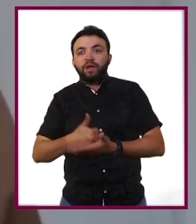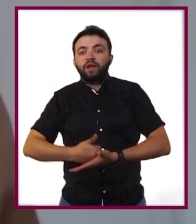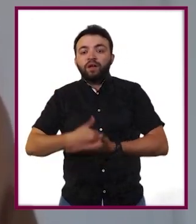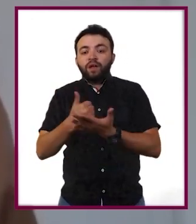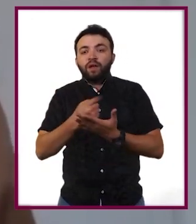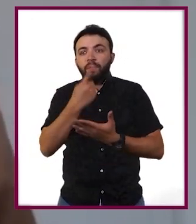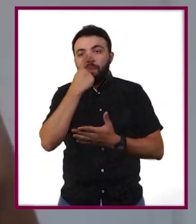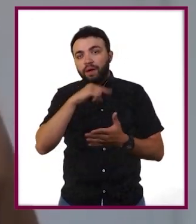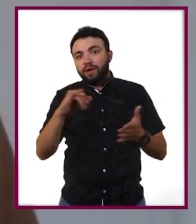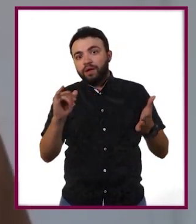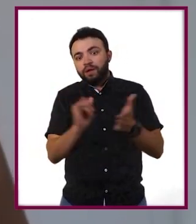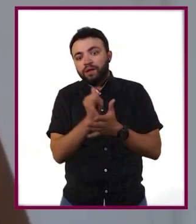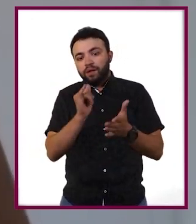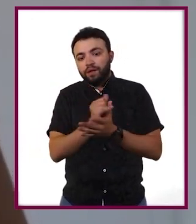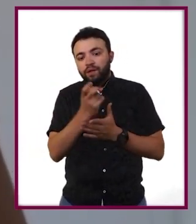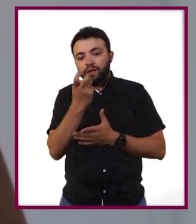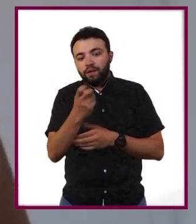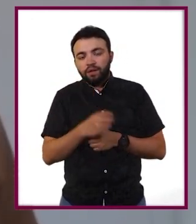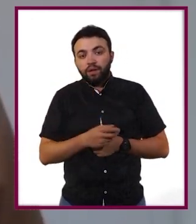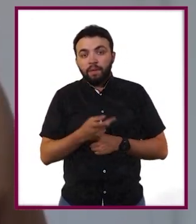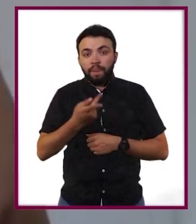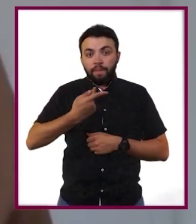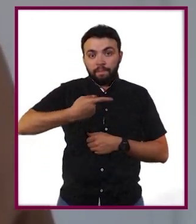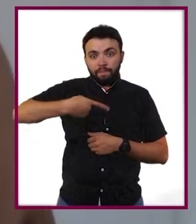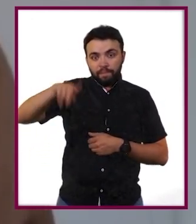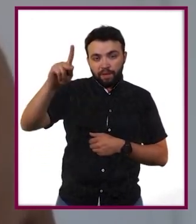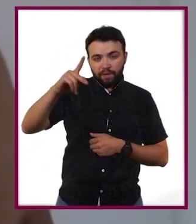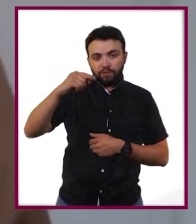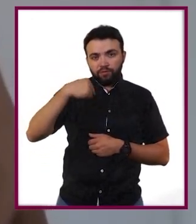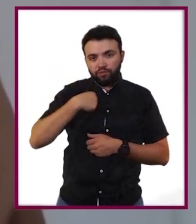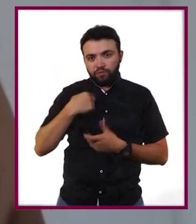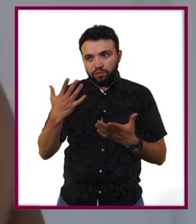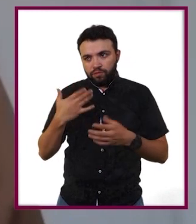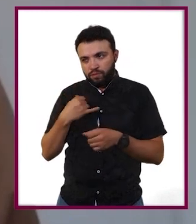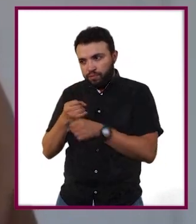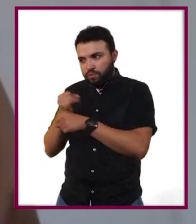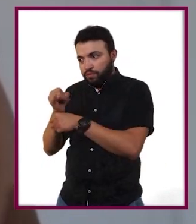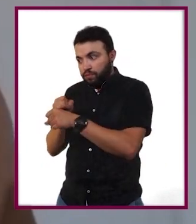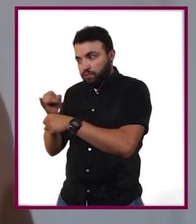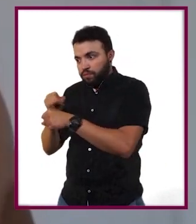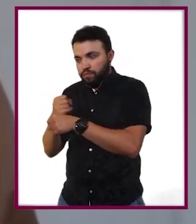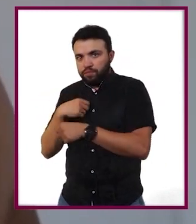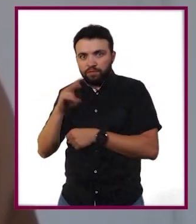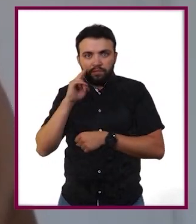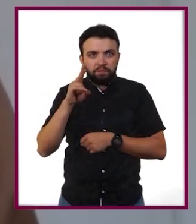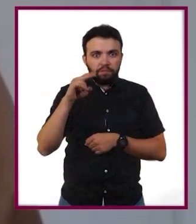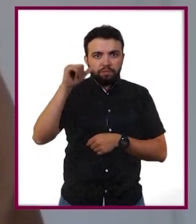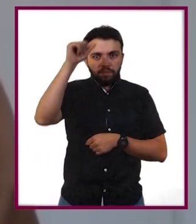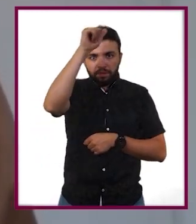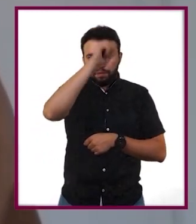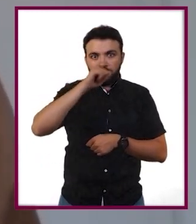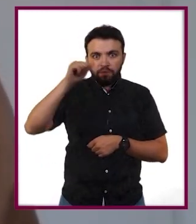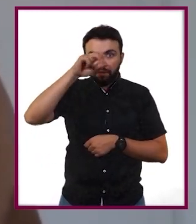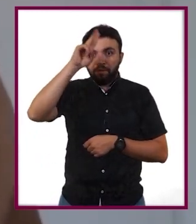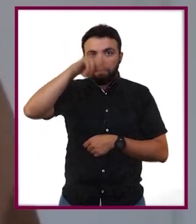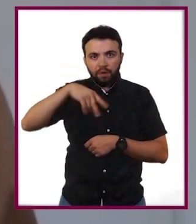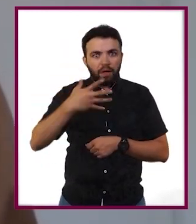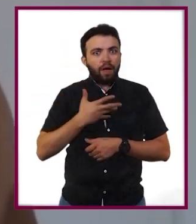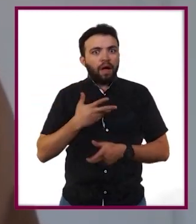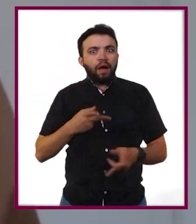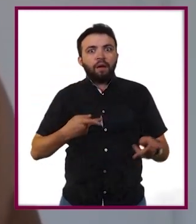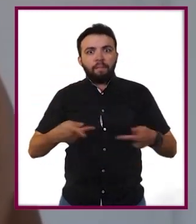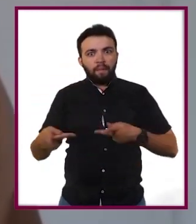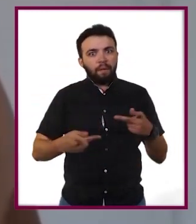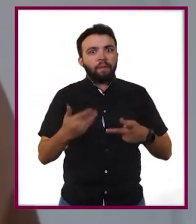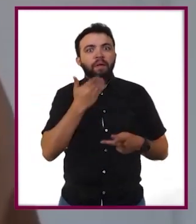para construir este gran acueducto. Sin embargo, a partir de mis investigaciones, pues veo que los frailes estaban bien